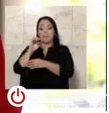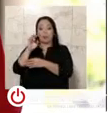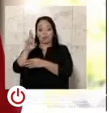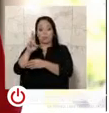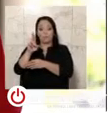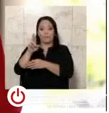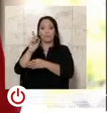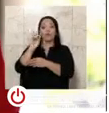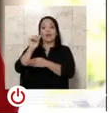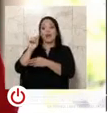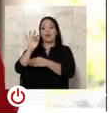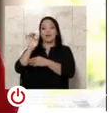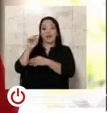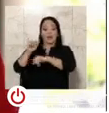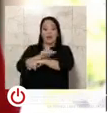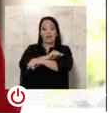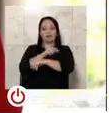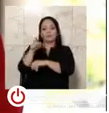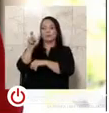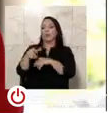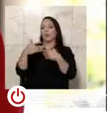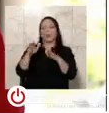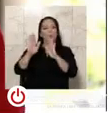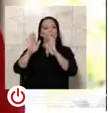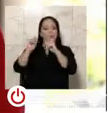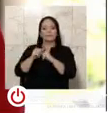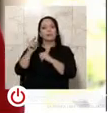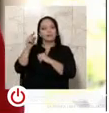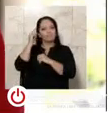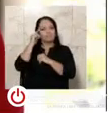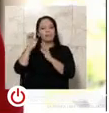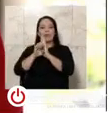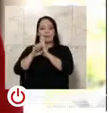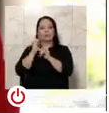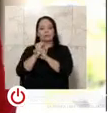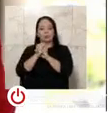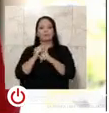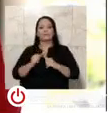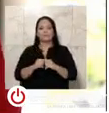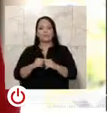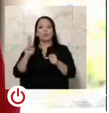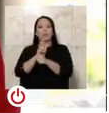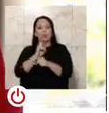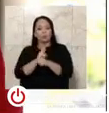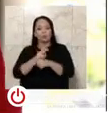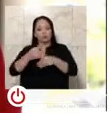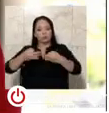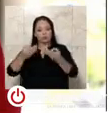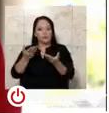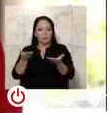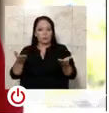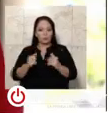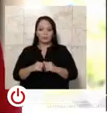de Atenas, son un ejemplo institucional de cómo pensamos en hacer uso efectivo y eficiente del